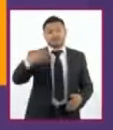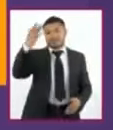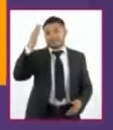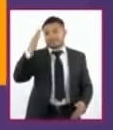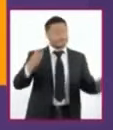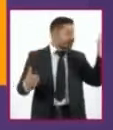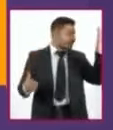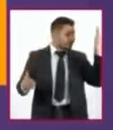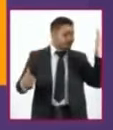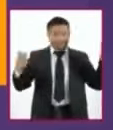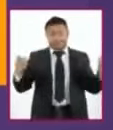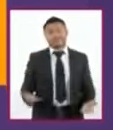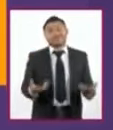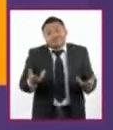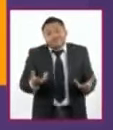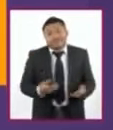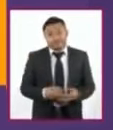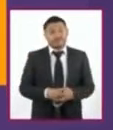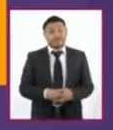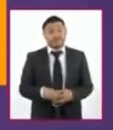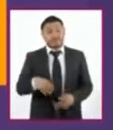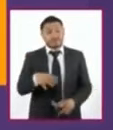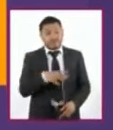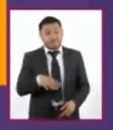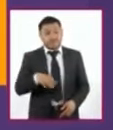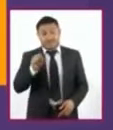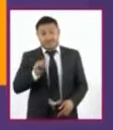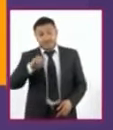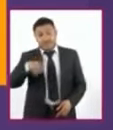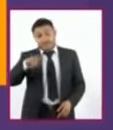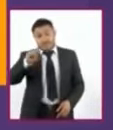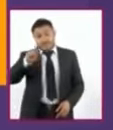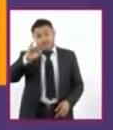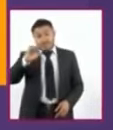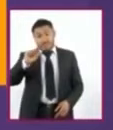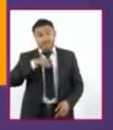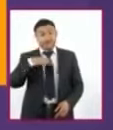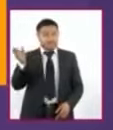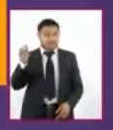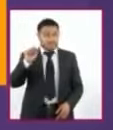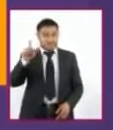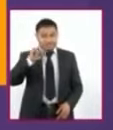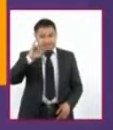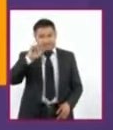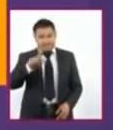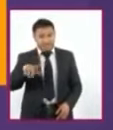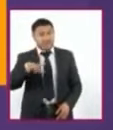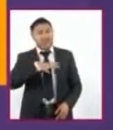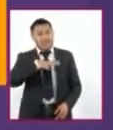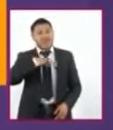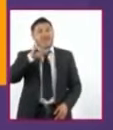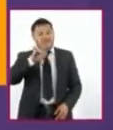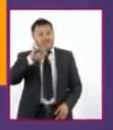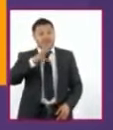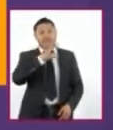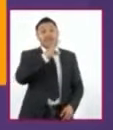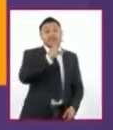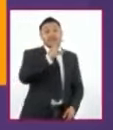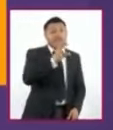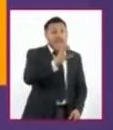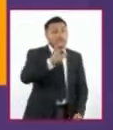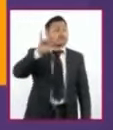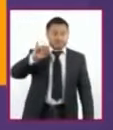otra. ¿Presenta simetría axial? Inciso C, sí son simétricas. Por estar a la misma distancia del